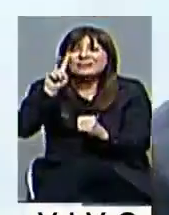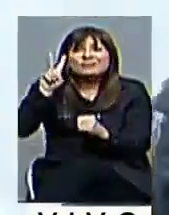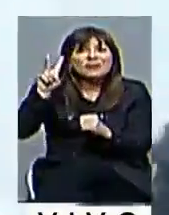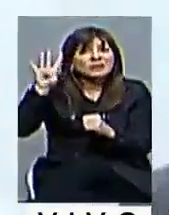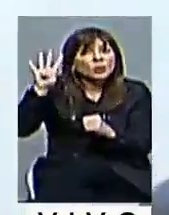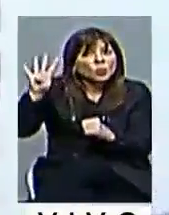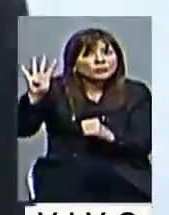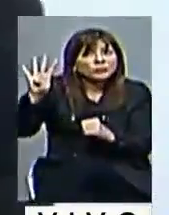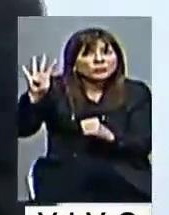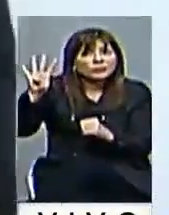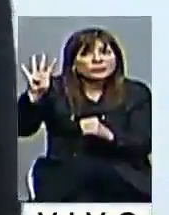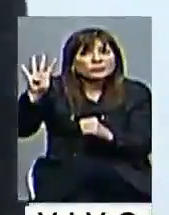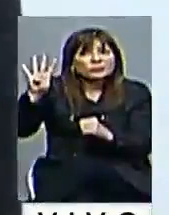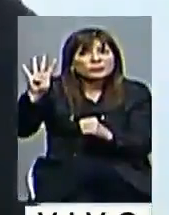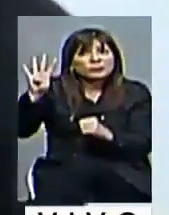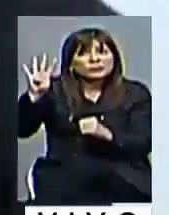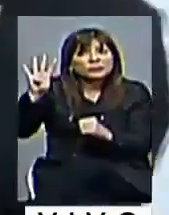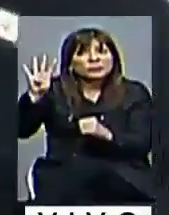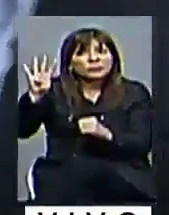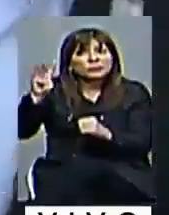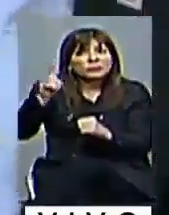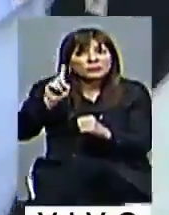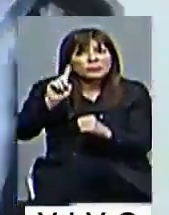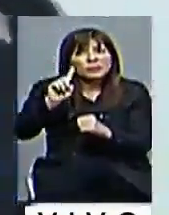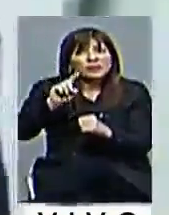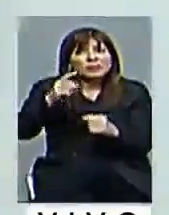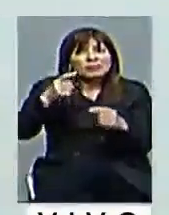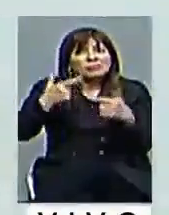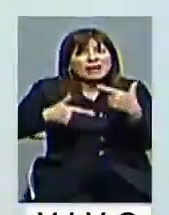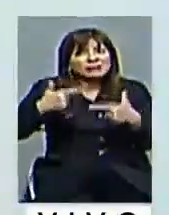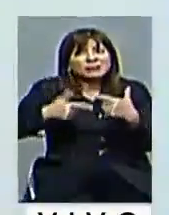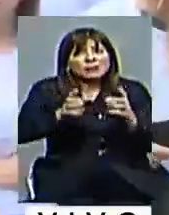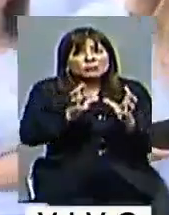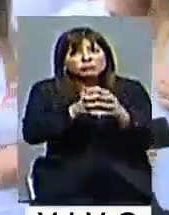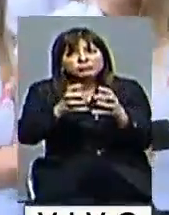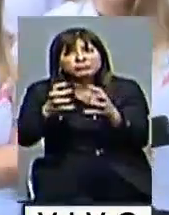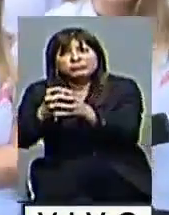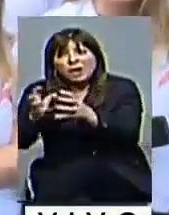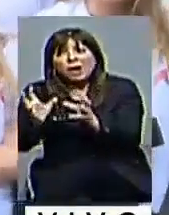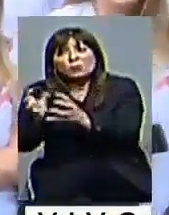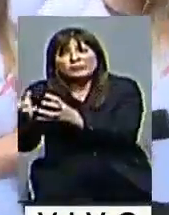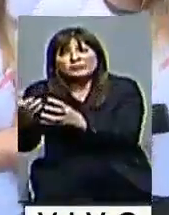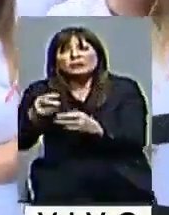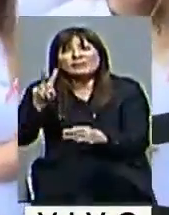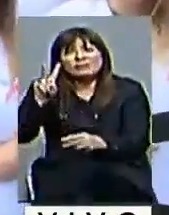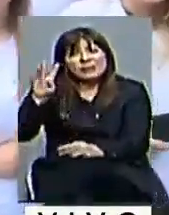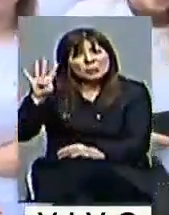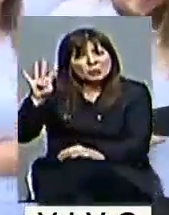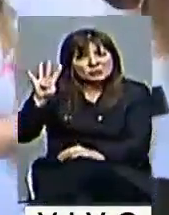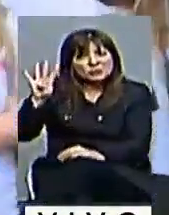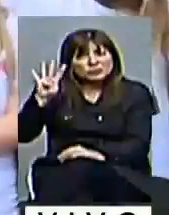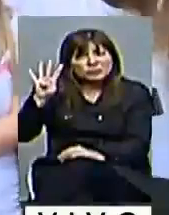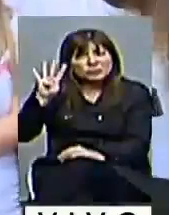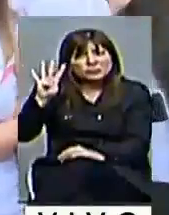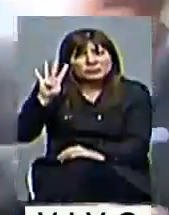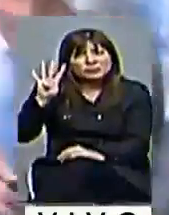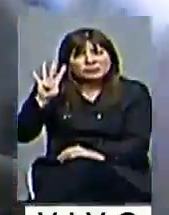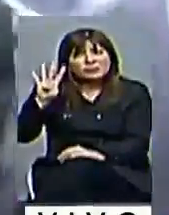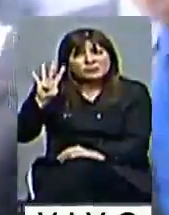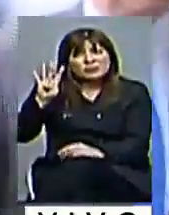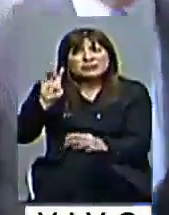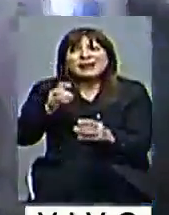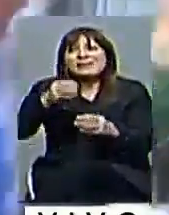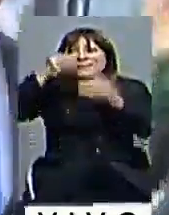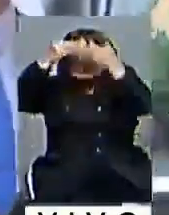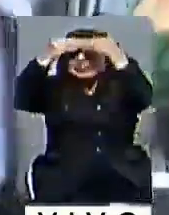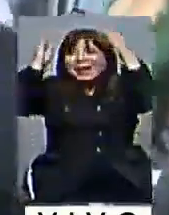24 entre partidos, no, entre partidos, colectivos, agrupaciones, tiene 24. O sea, el Frente Amplio